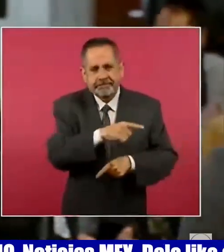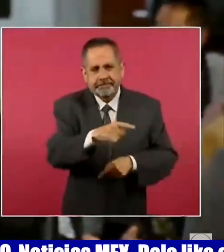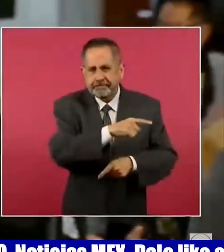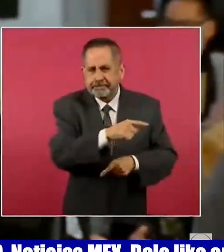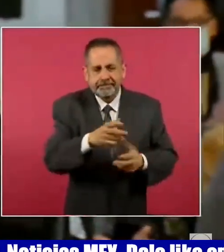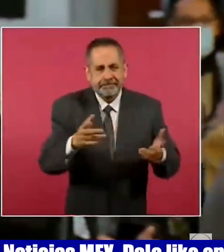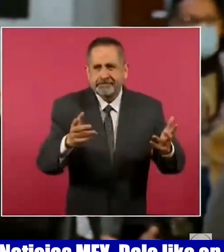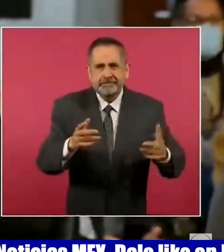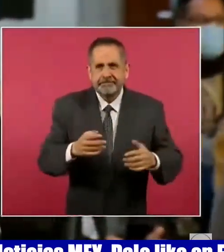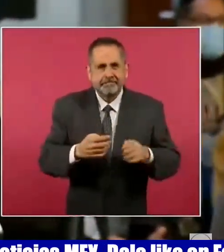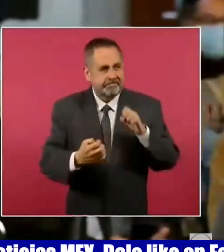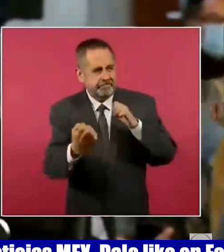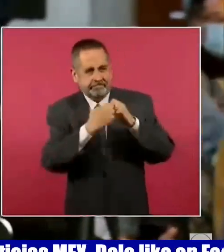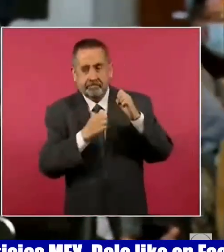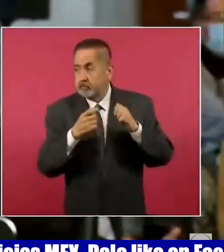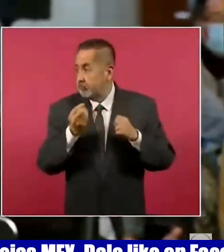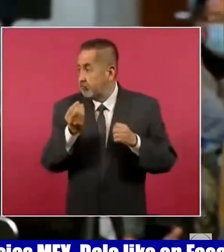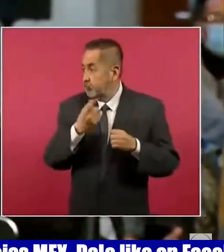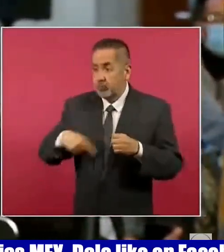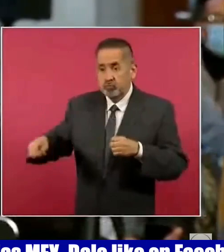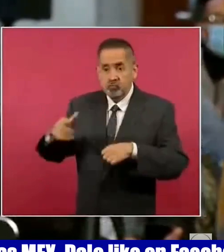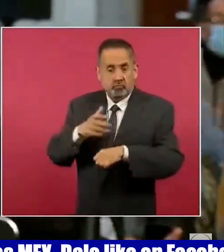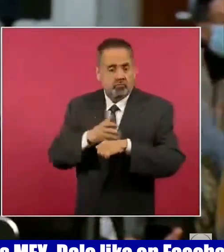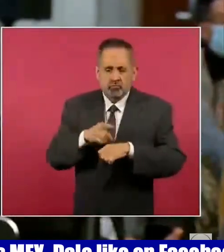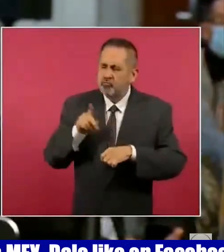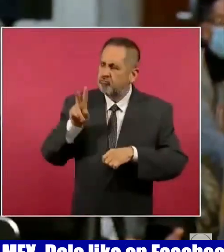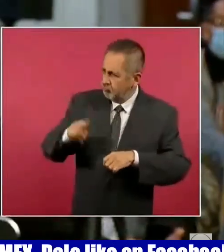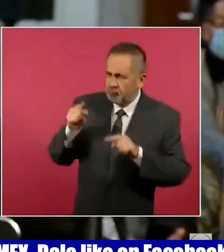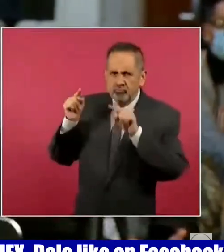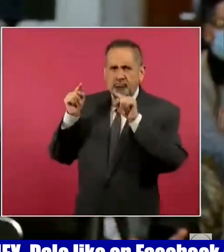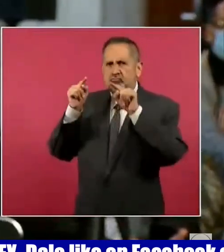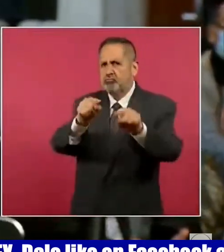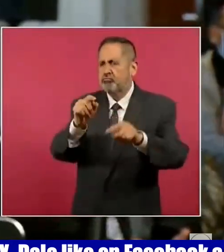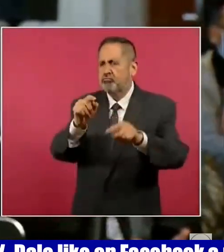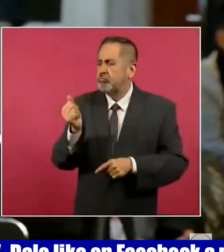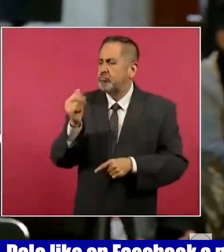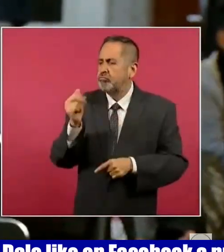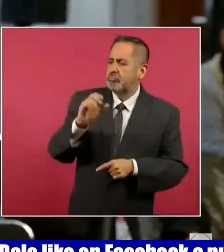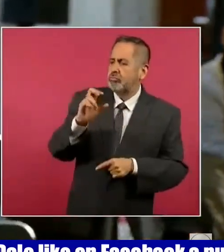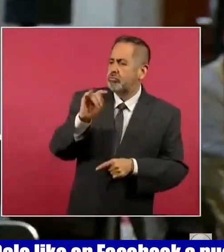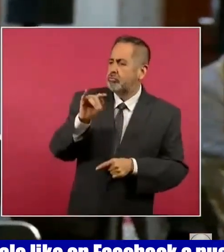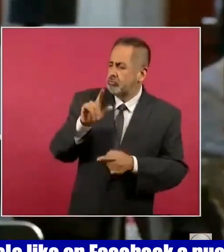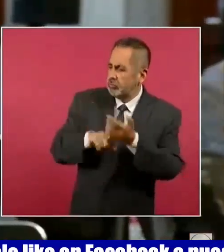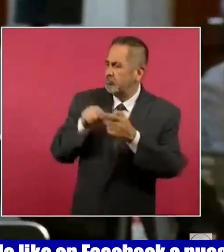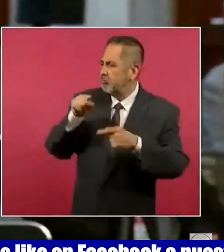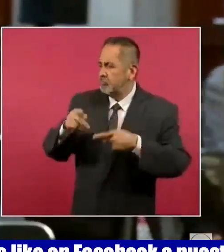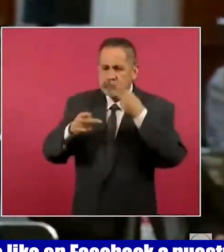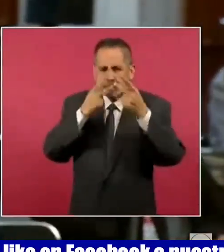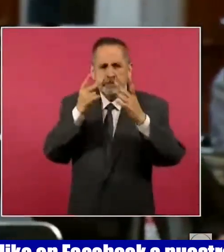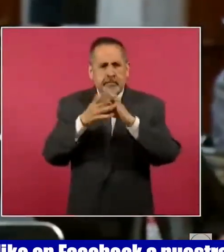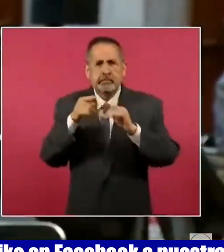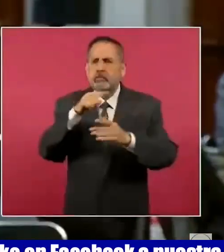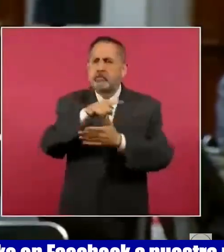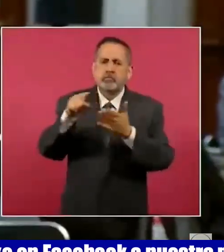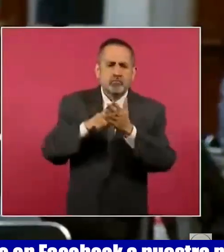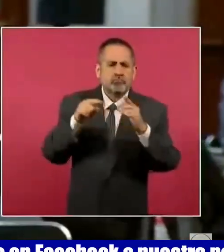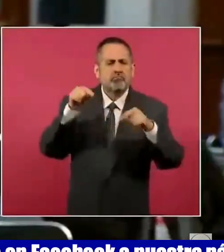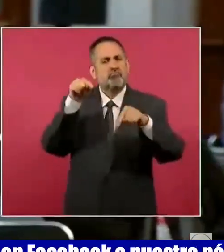movimiento de transformación. Y bueno, pues se hizo una serie de acusaciones a Rodolfo Montes,